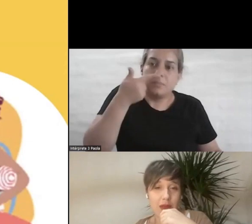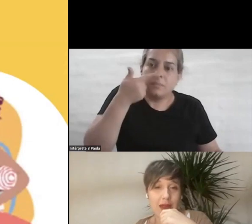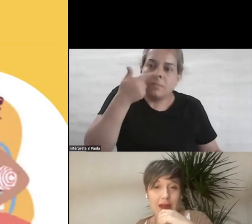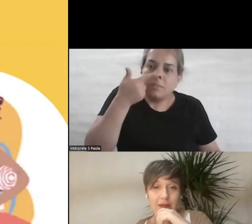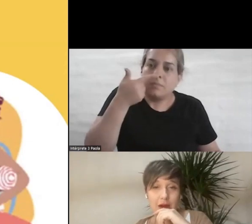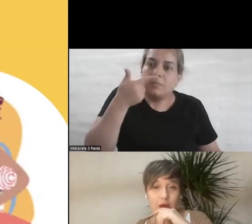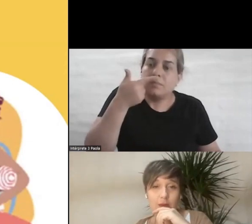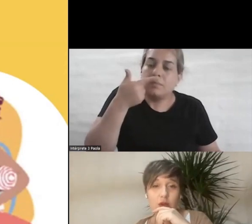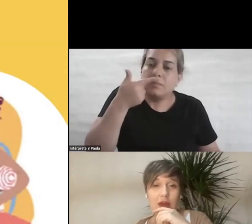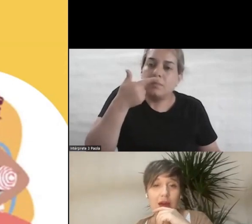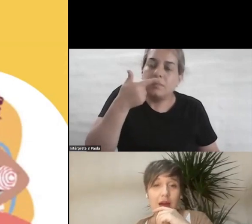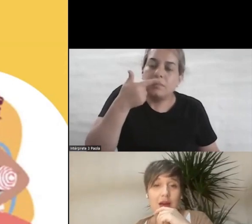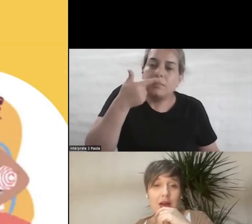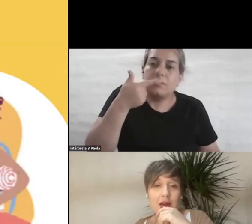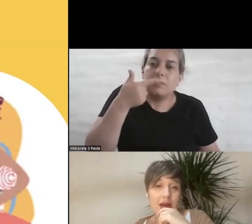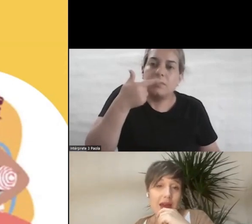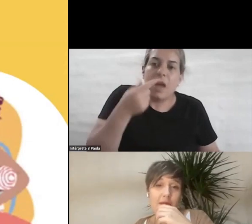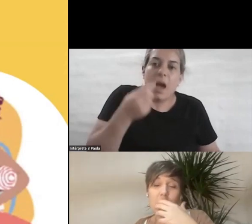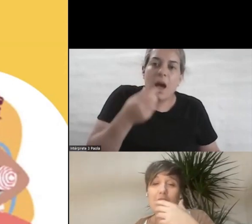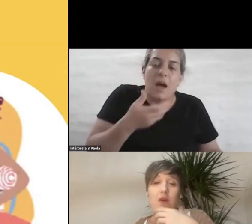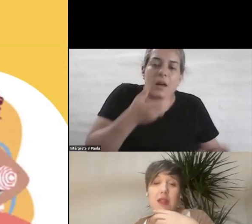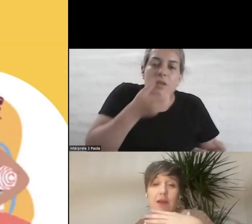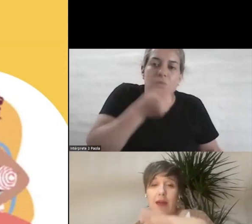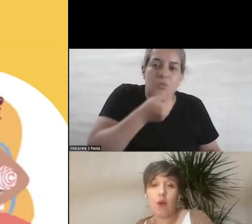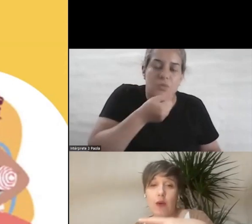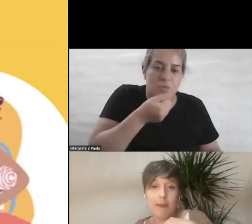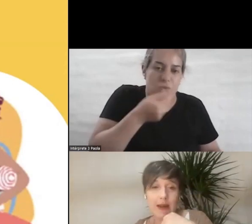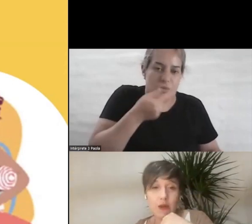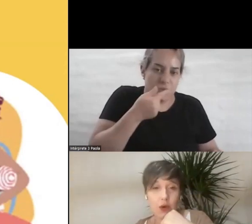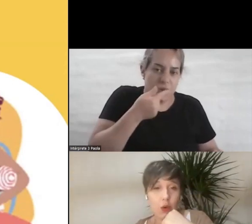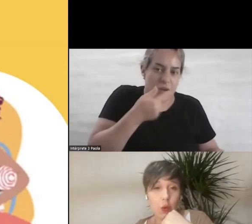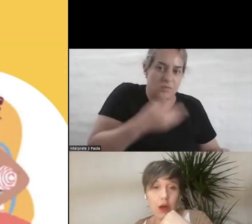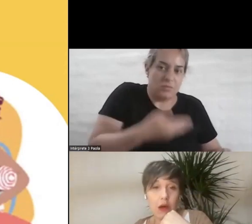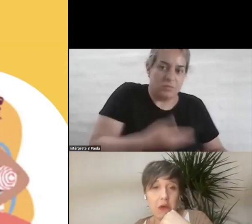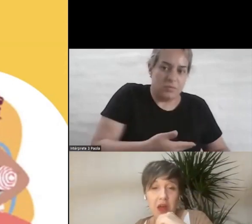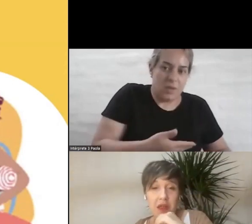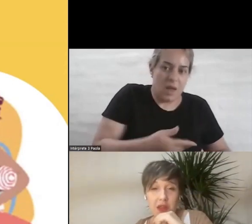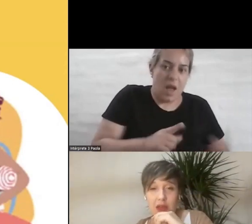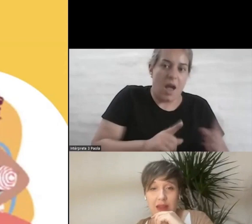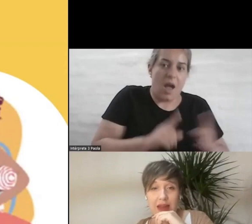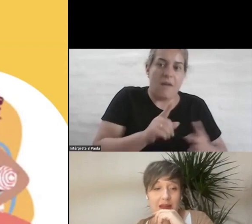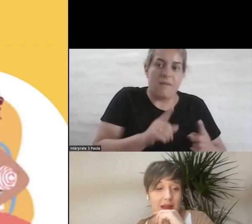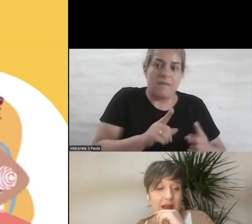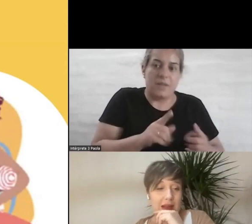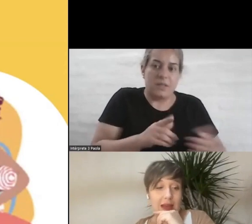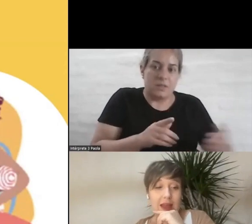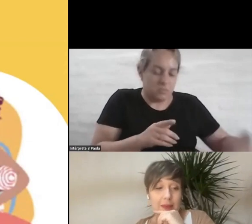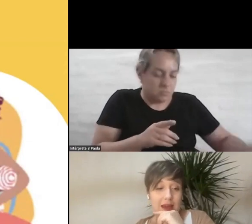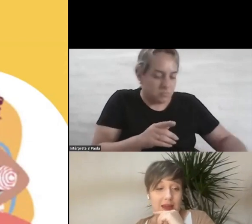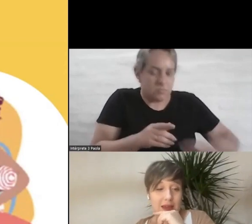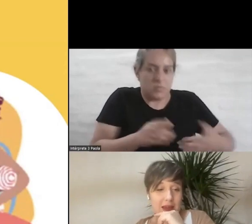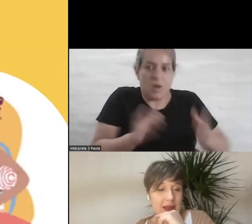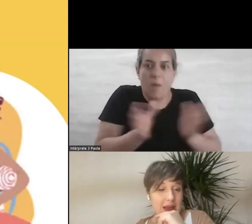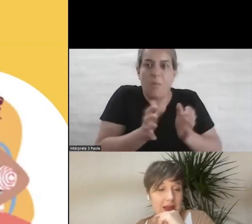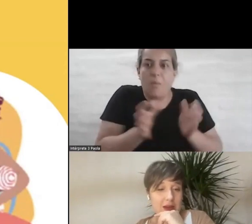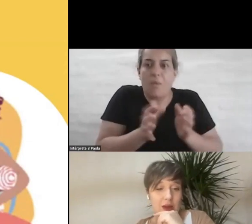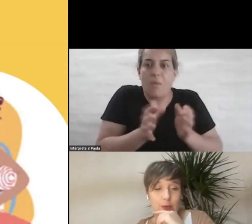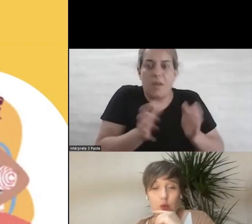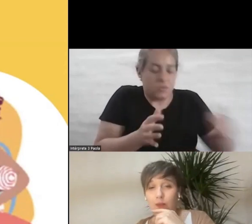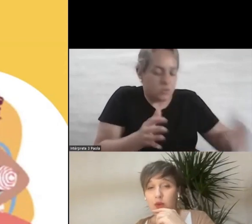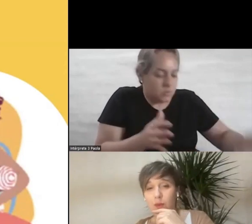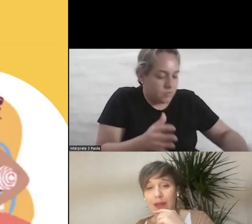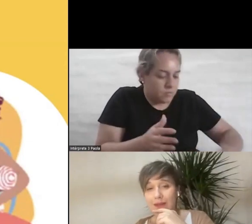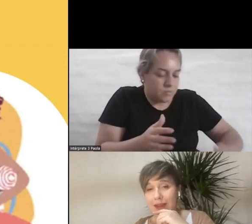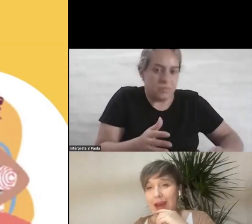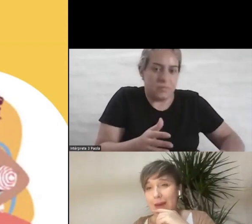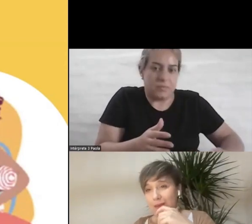¿vale? Potenciar ese reflejo de búsqueda. Le podemos dar algo de estabilidad con una manito o con un cojincito detrás. Y también es una